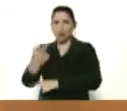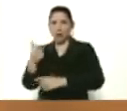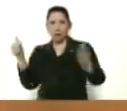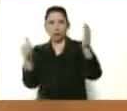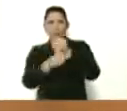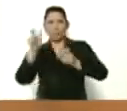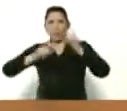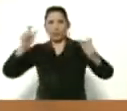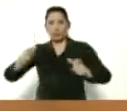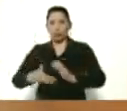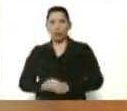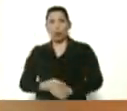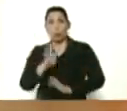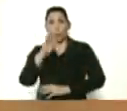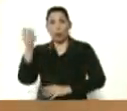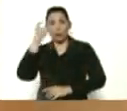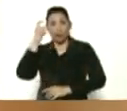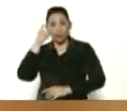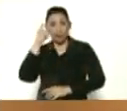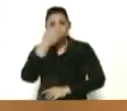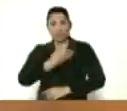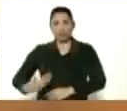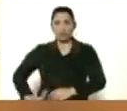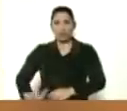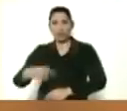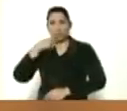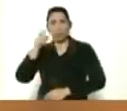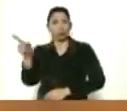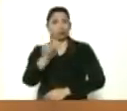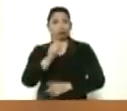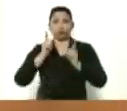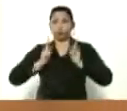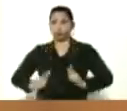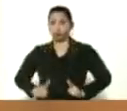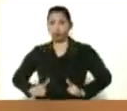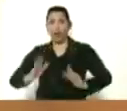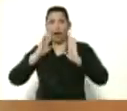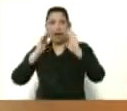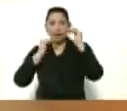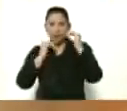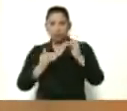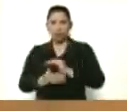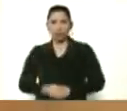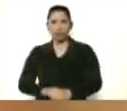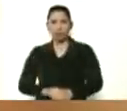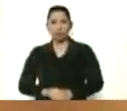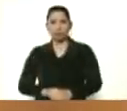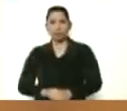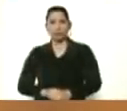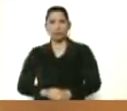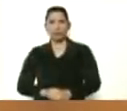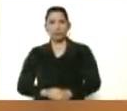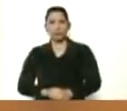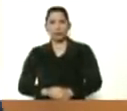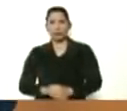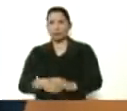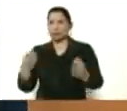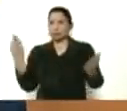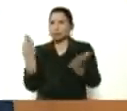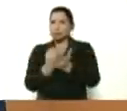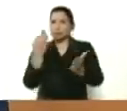activamente, por 40 días el presidente Maduro no ha descansado en una atención pero minuto a minuto,